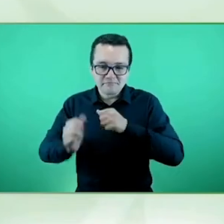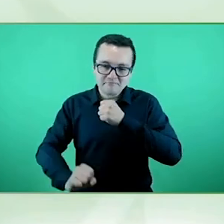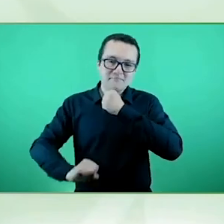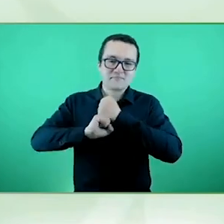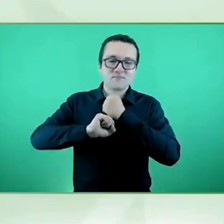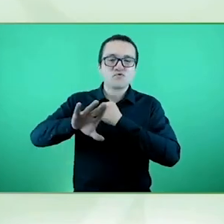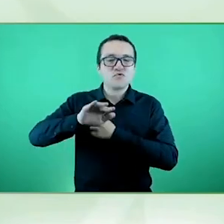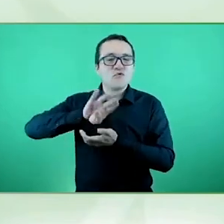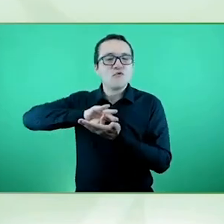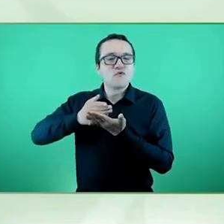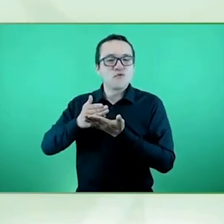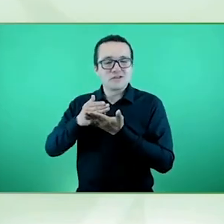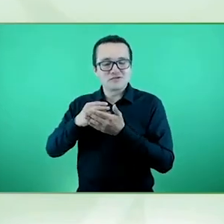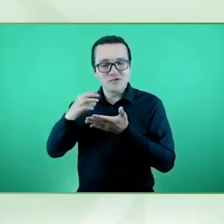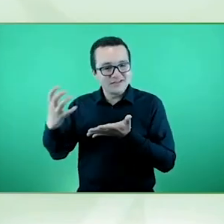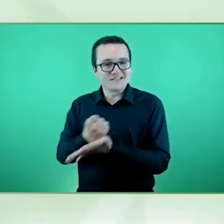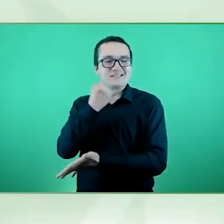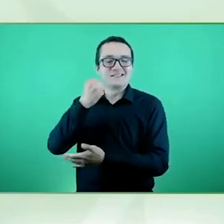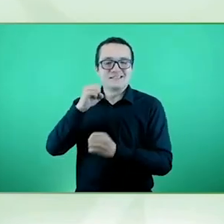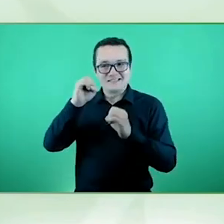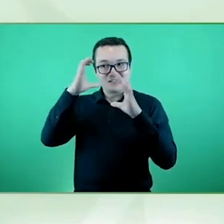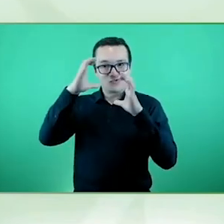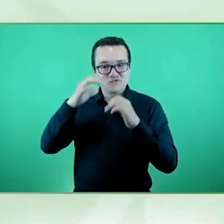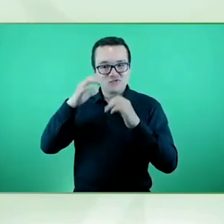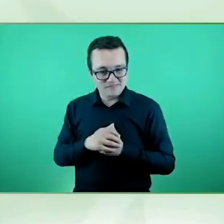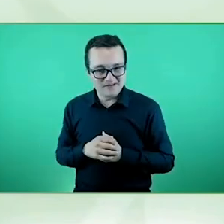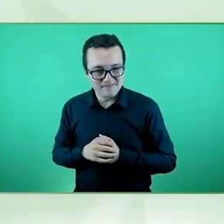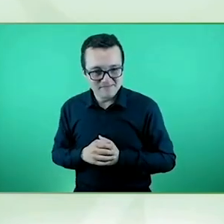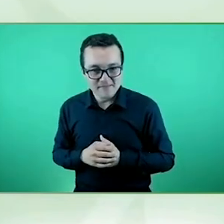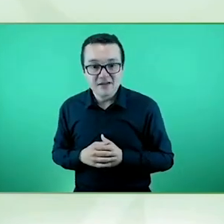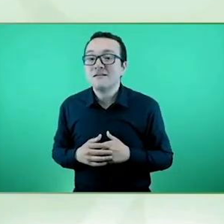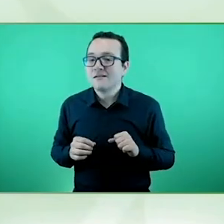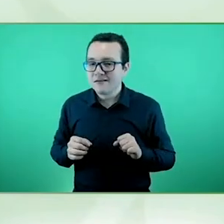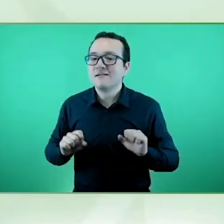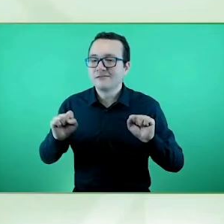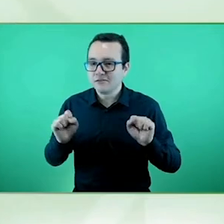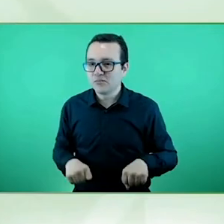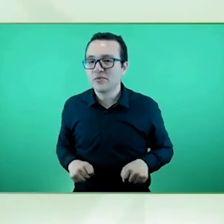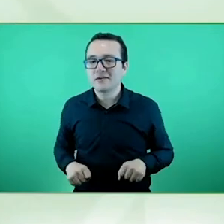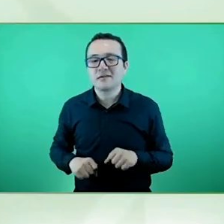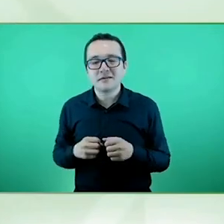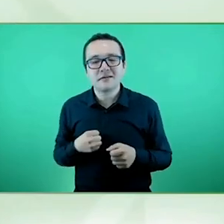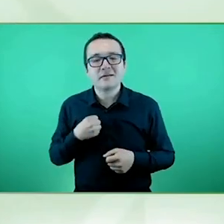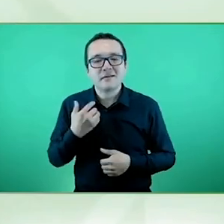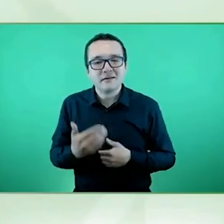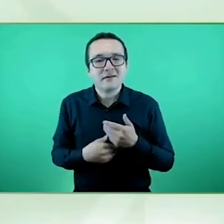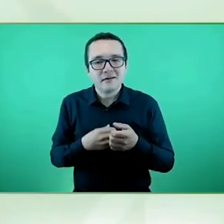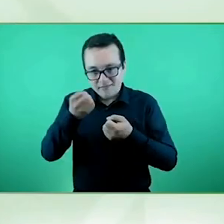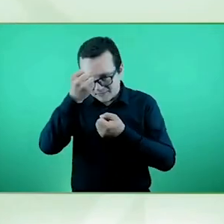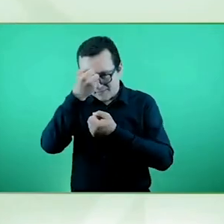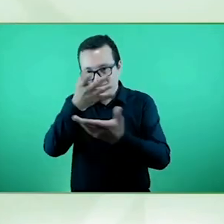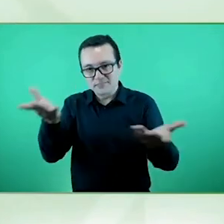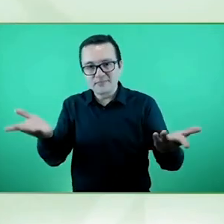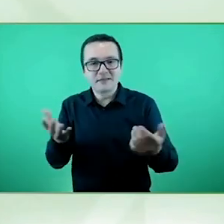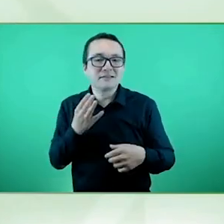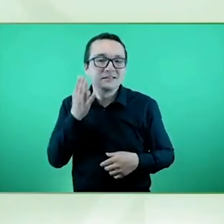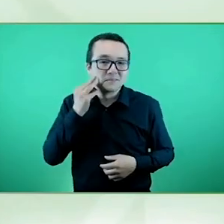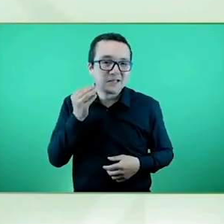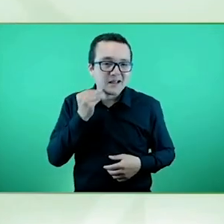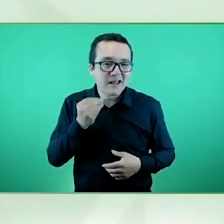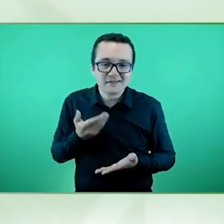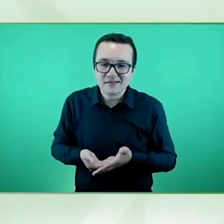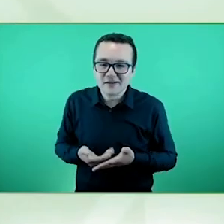también seguir como dando a conocer lo que es esta experiencia, que en sí misma es muy valiosa y que